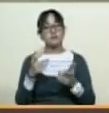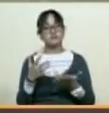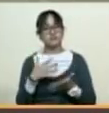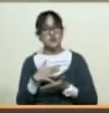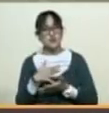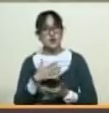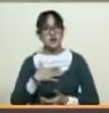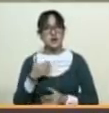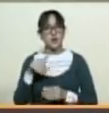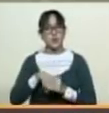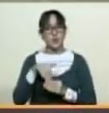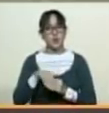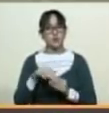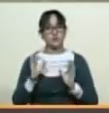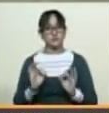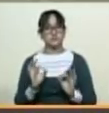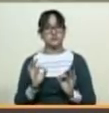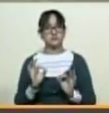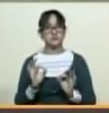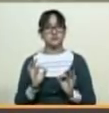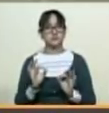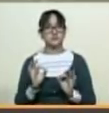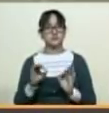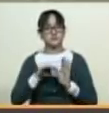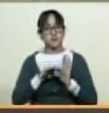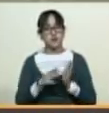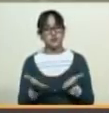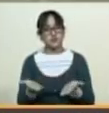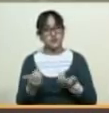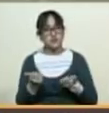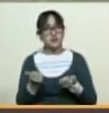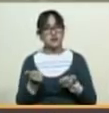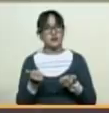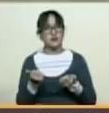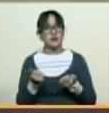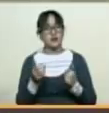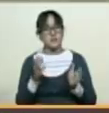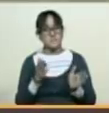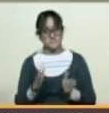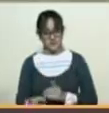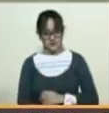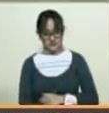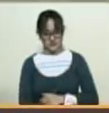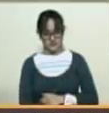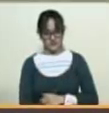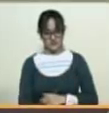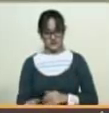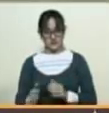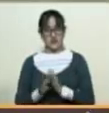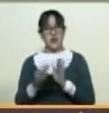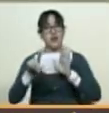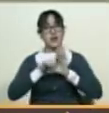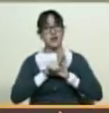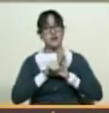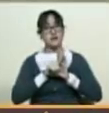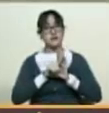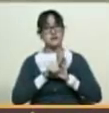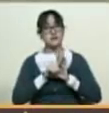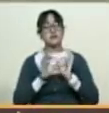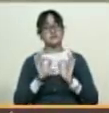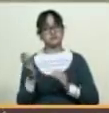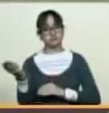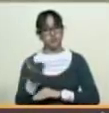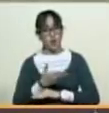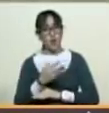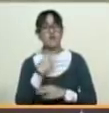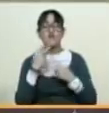desestimular el voto. El CNE tiene previsto solicitar o tienen planes la aplicación de la ley y que se aplique alguna